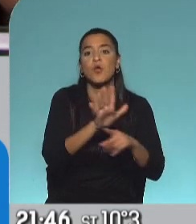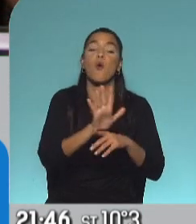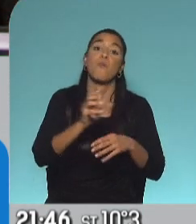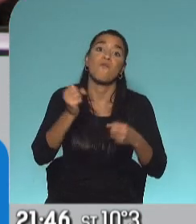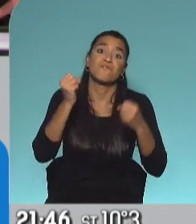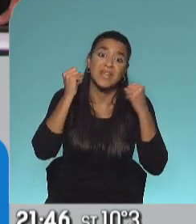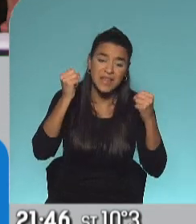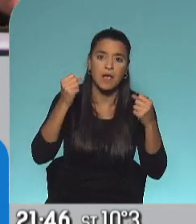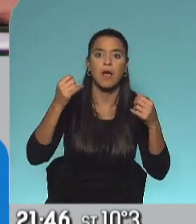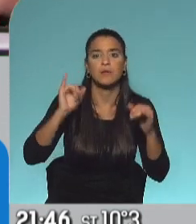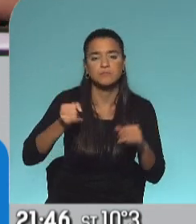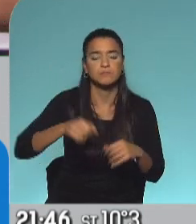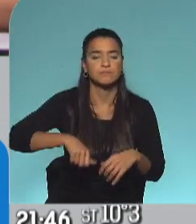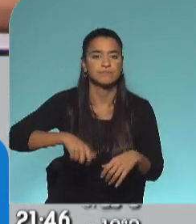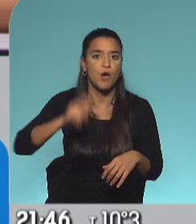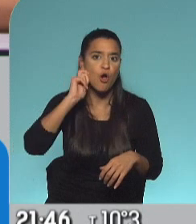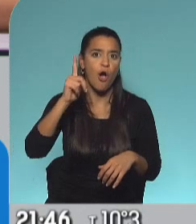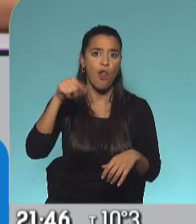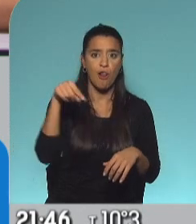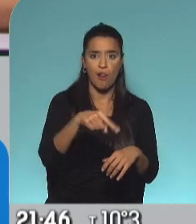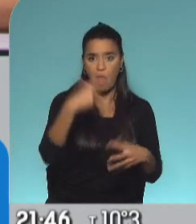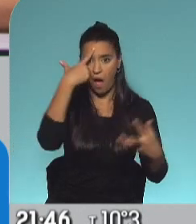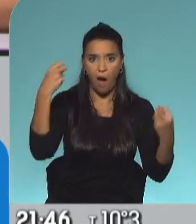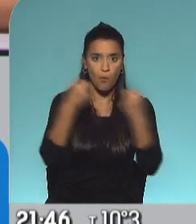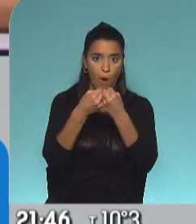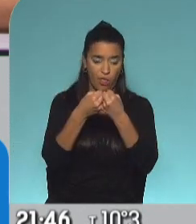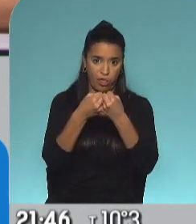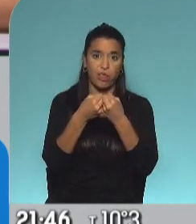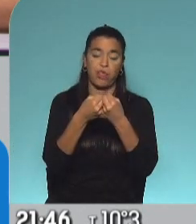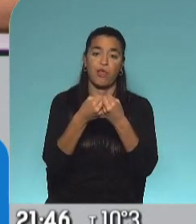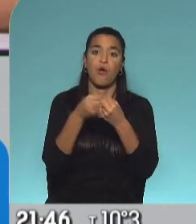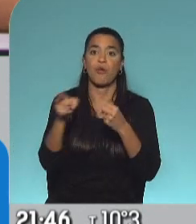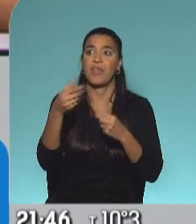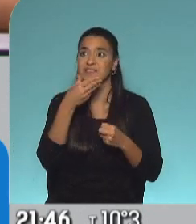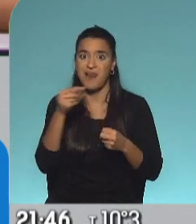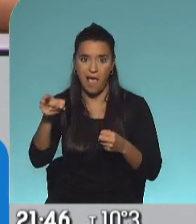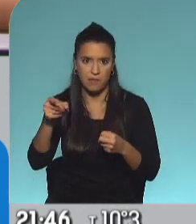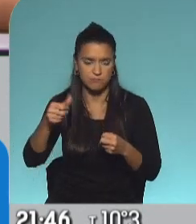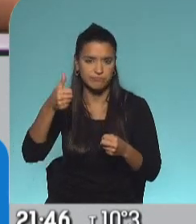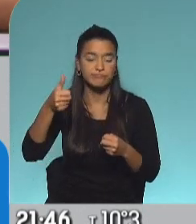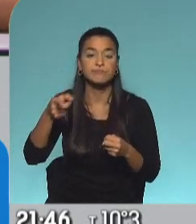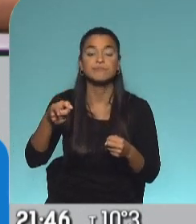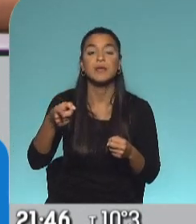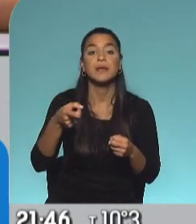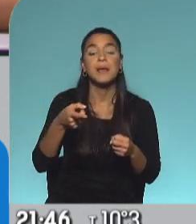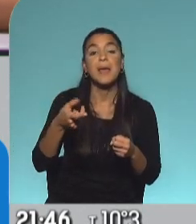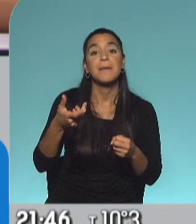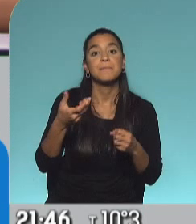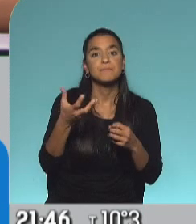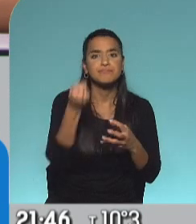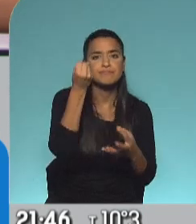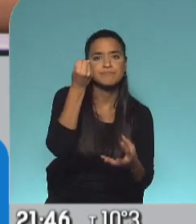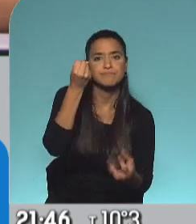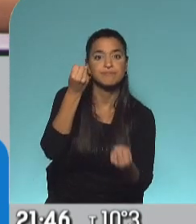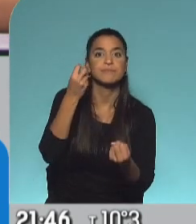festejar esto se lee como un triunfo diplomático por parte del Estado de Israel, que consigue o empieza a conseguir una especie